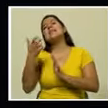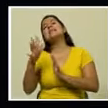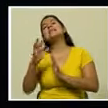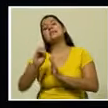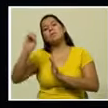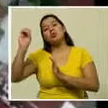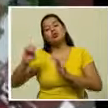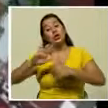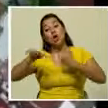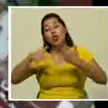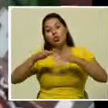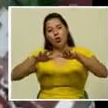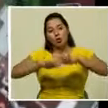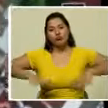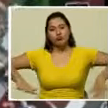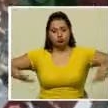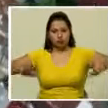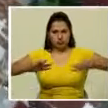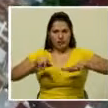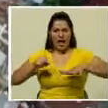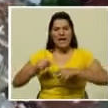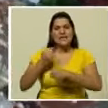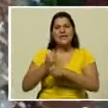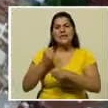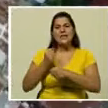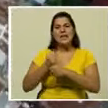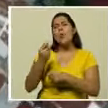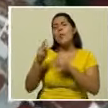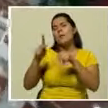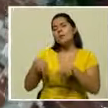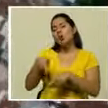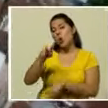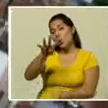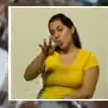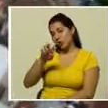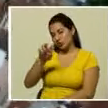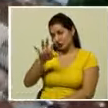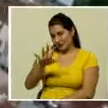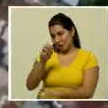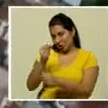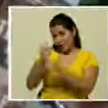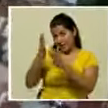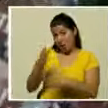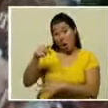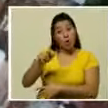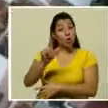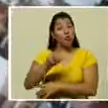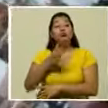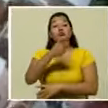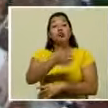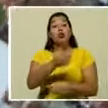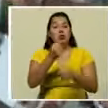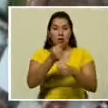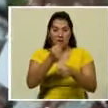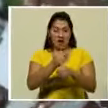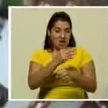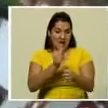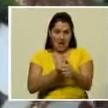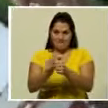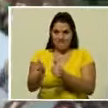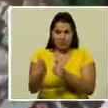la operación. En esta planta laboran 405 colaboradores, quienes este lunes se hicieron presentes y la gran mayoría